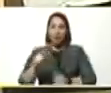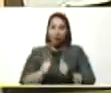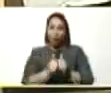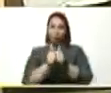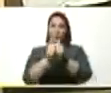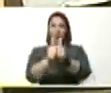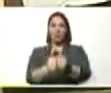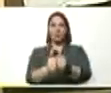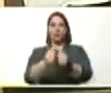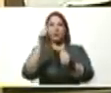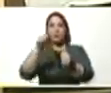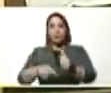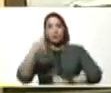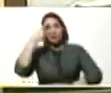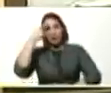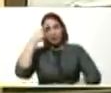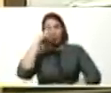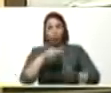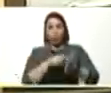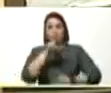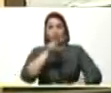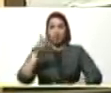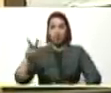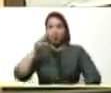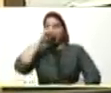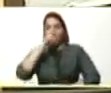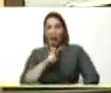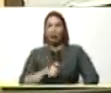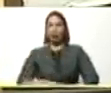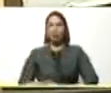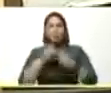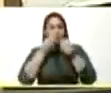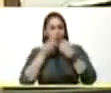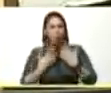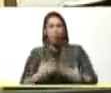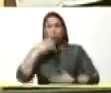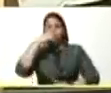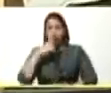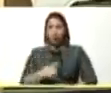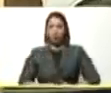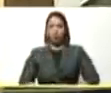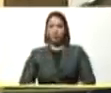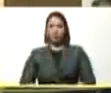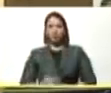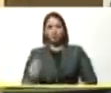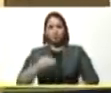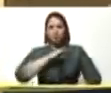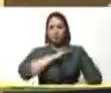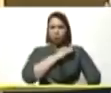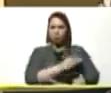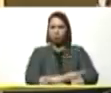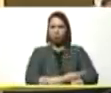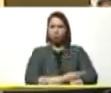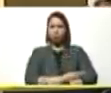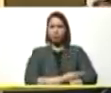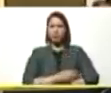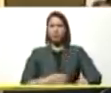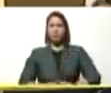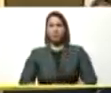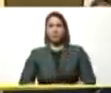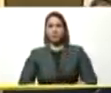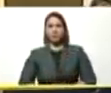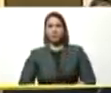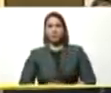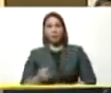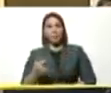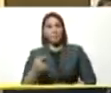acompañamiento y sabemos que este 2022 es un año que promete, un año que, bueno, será más fortalecido que este 2021 a pocas